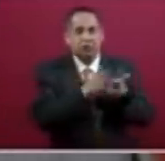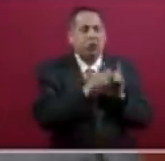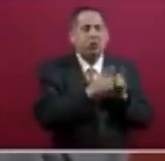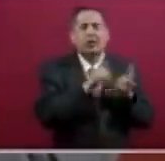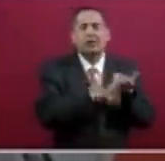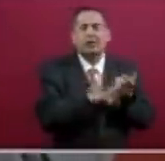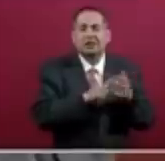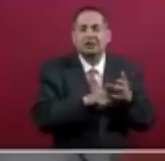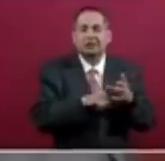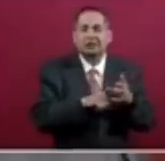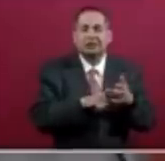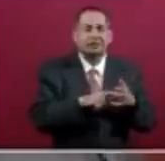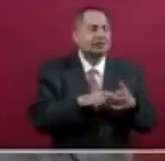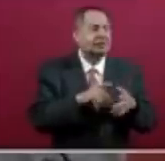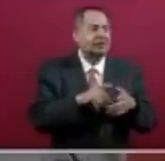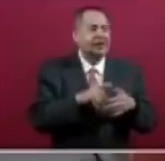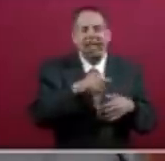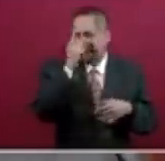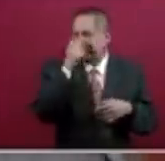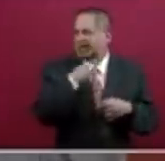consistían en facilitar